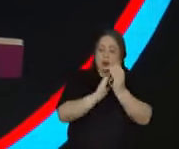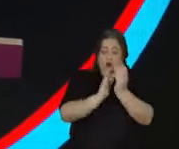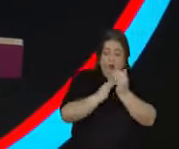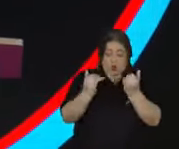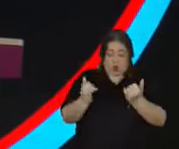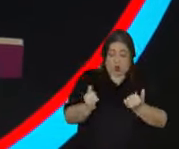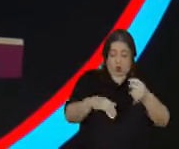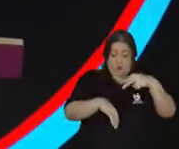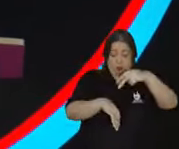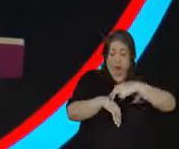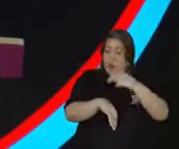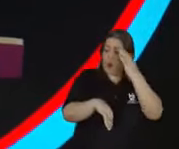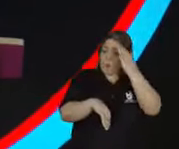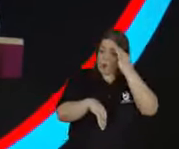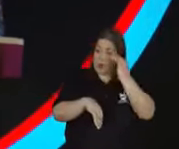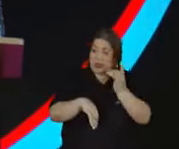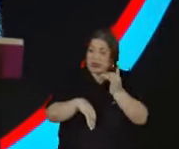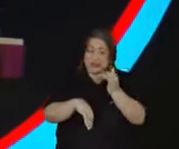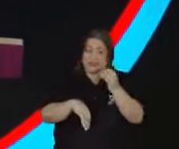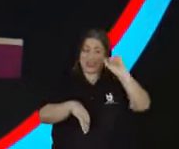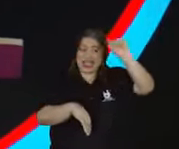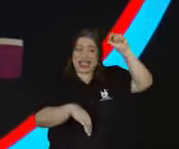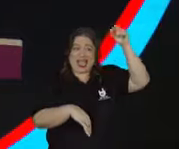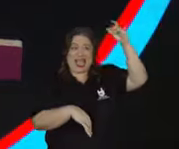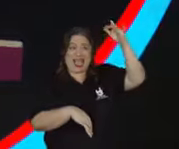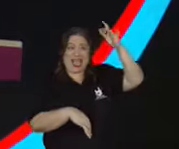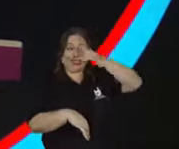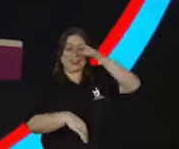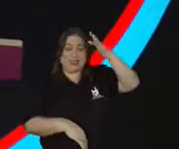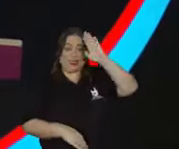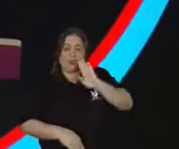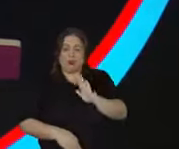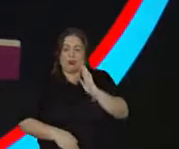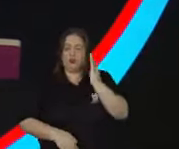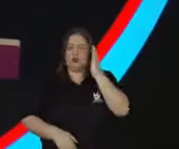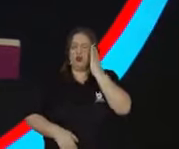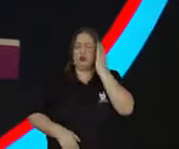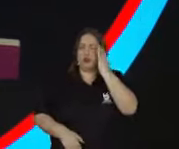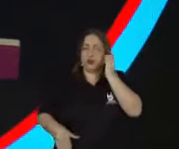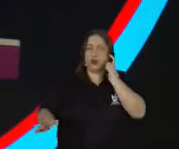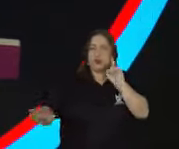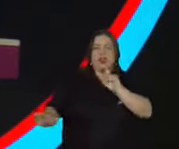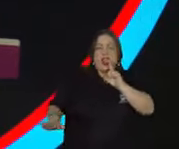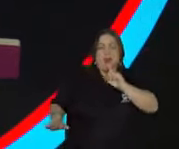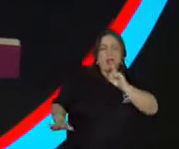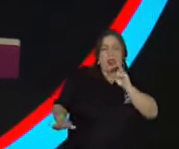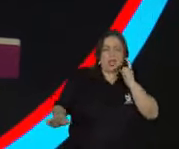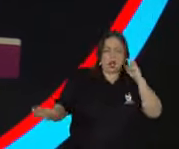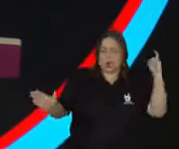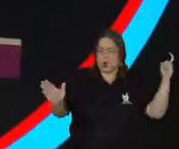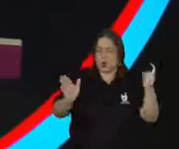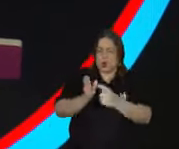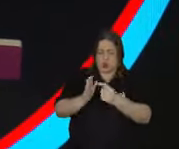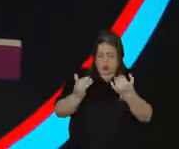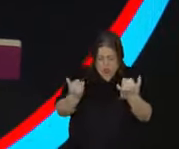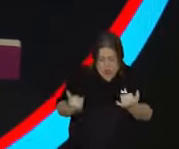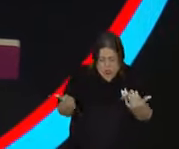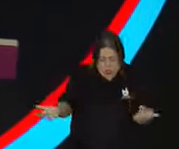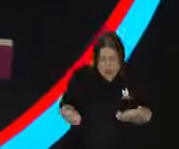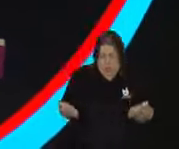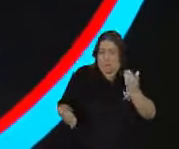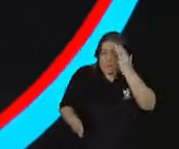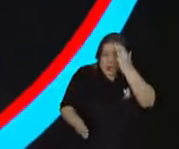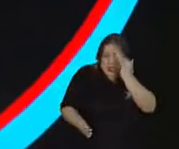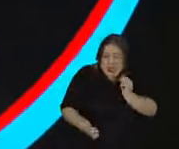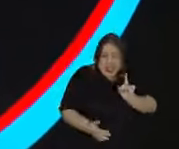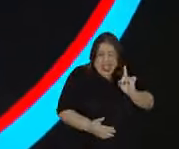gracia y honra del Señor. Ese aplauso sabe que realmente tú reconoces que si hoy estamos aquí es porque a Él se lo debemos todo. La